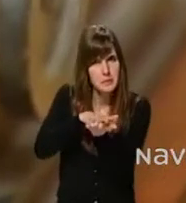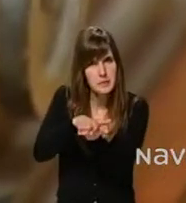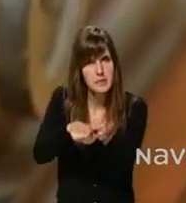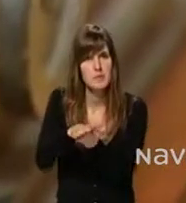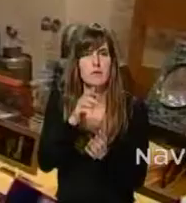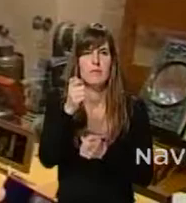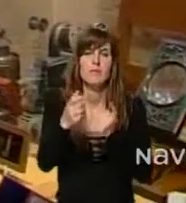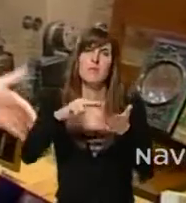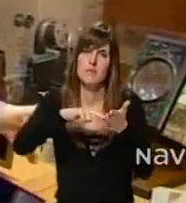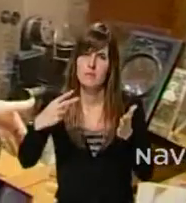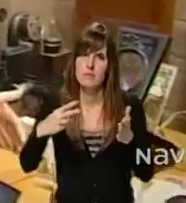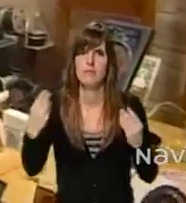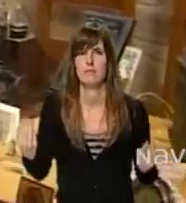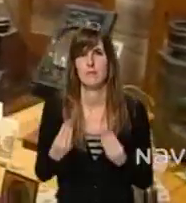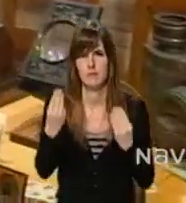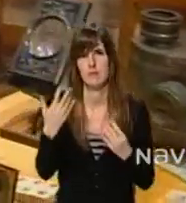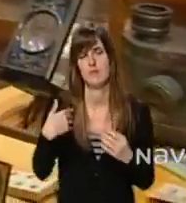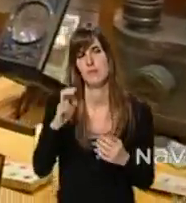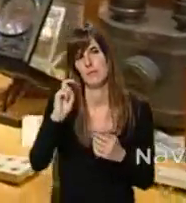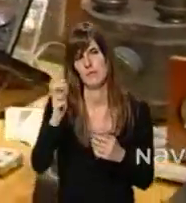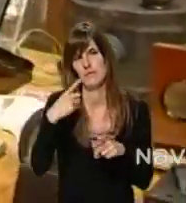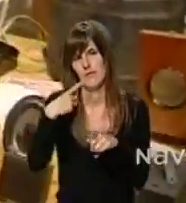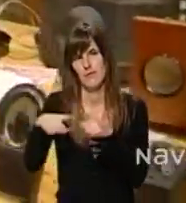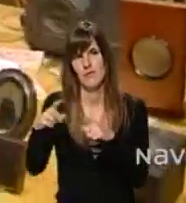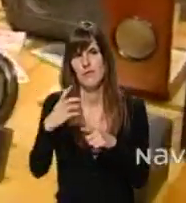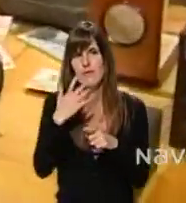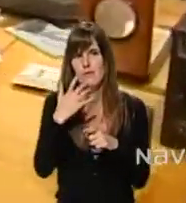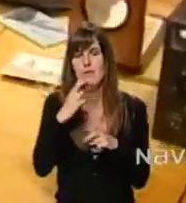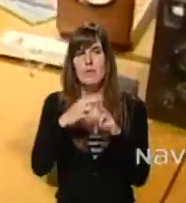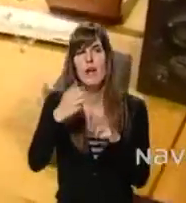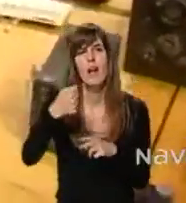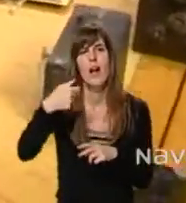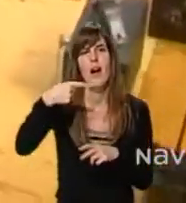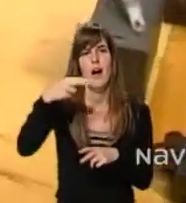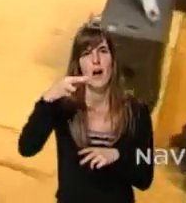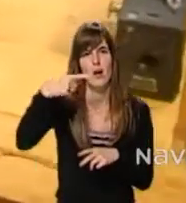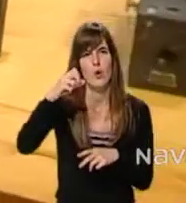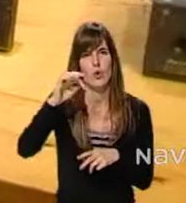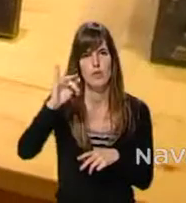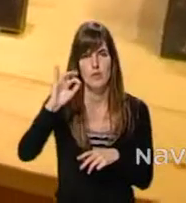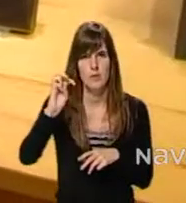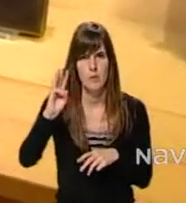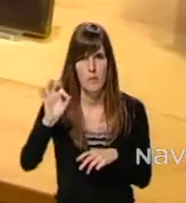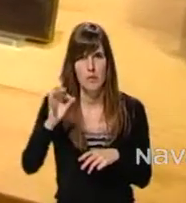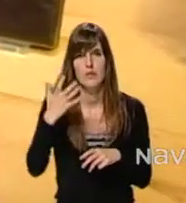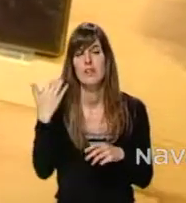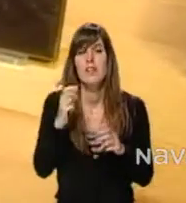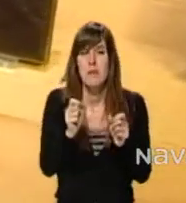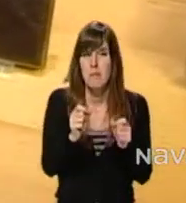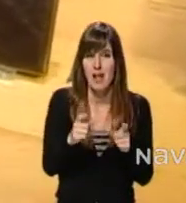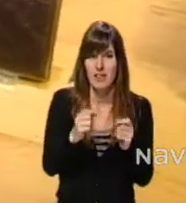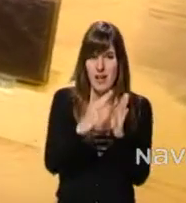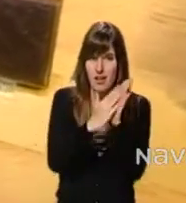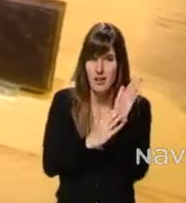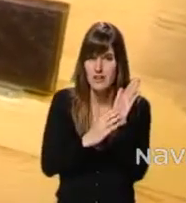fue mejorando, vamos pasando a otro tipo de soportes, como sería el ambrotipo, donde en vez de el cobre con la plata serían